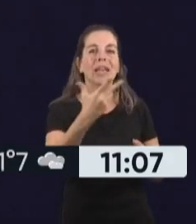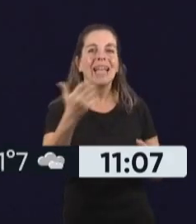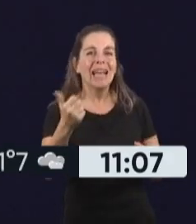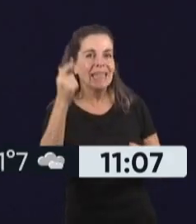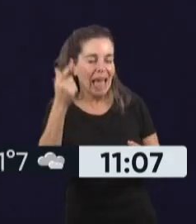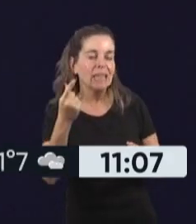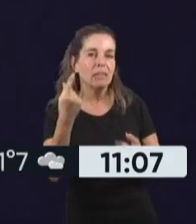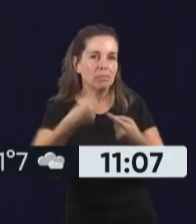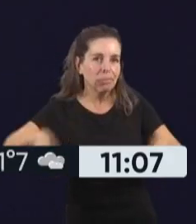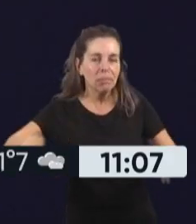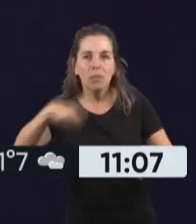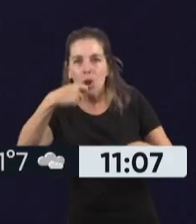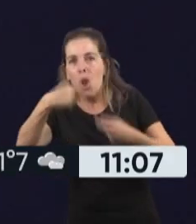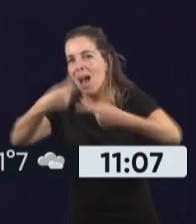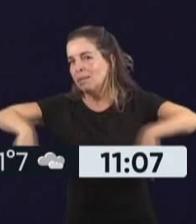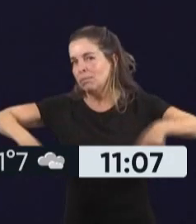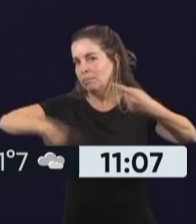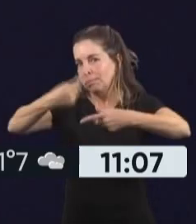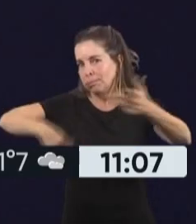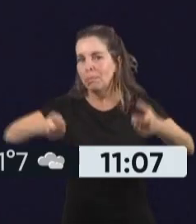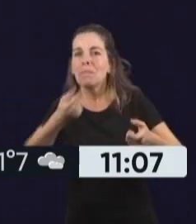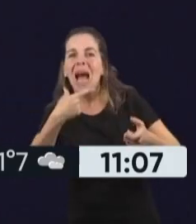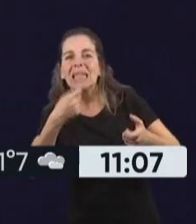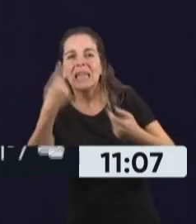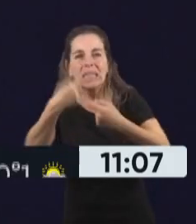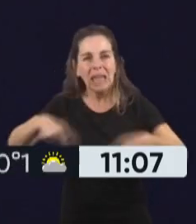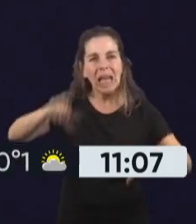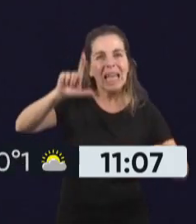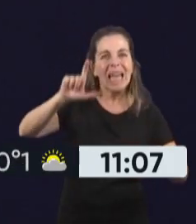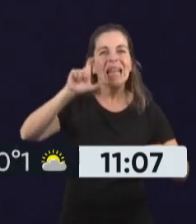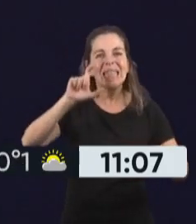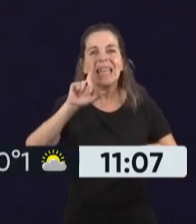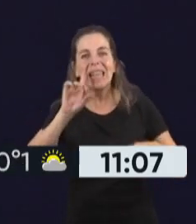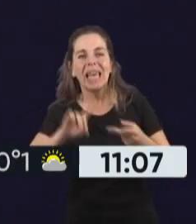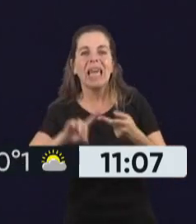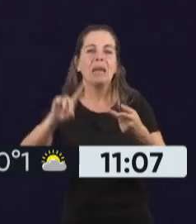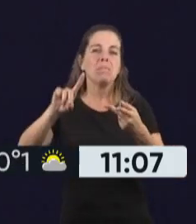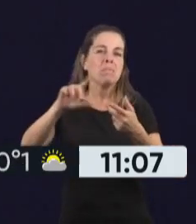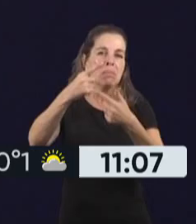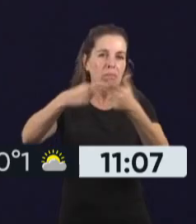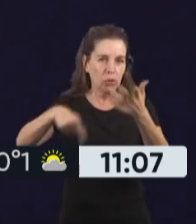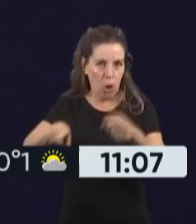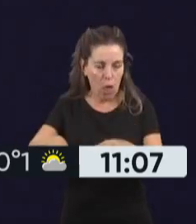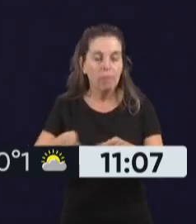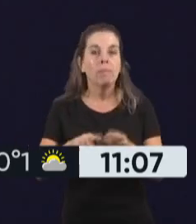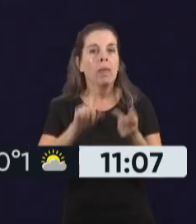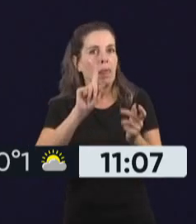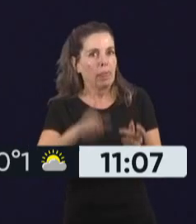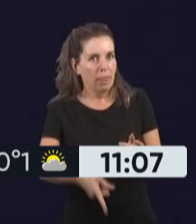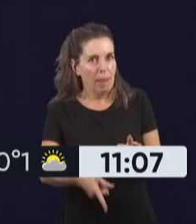260.436 unidades de drogas sintéticas, éxtasis, anfetaminas, LSD, etc. Se